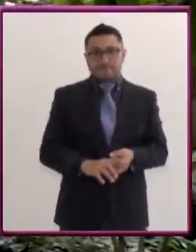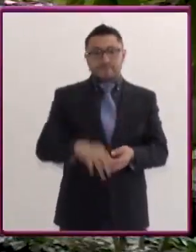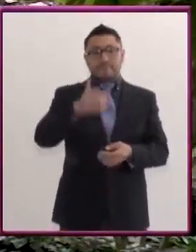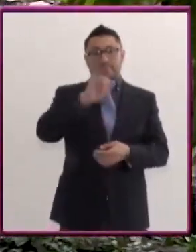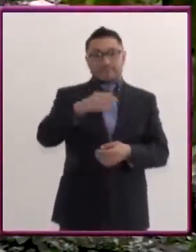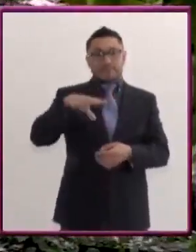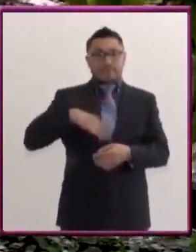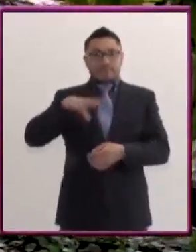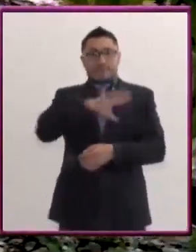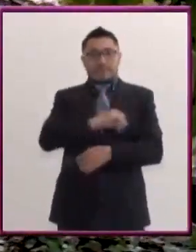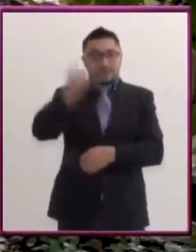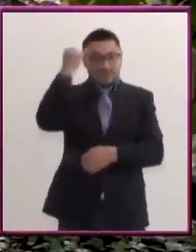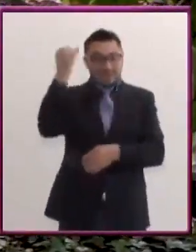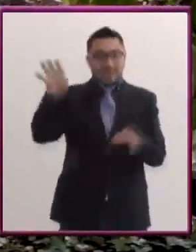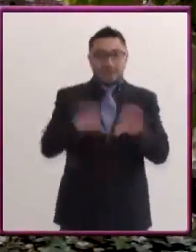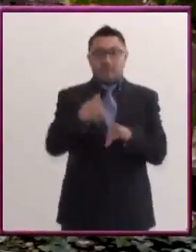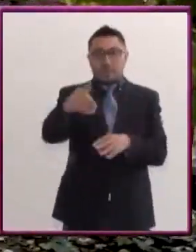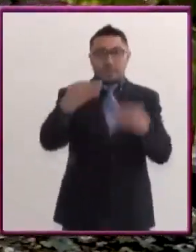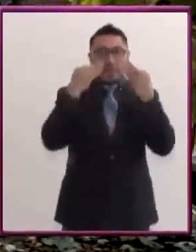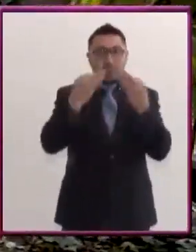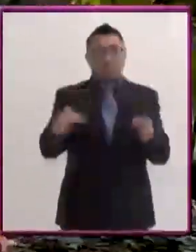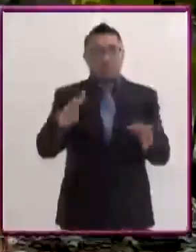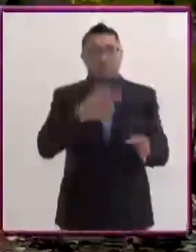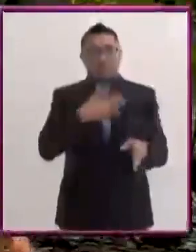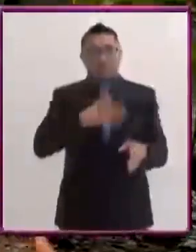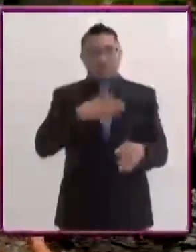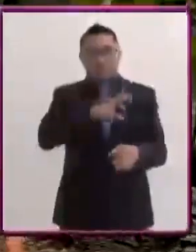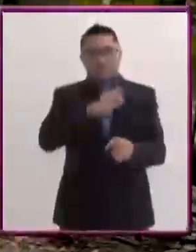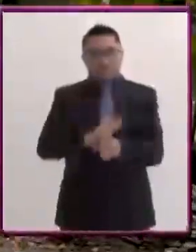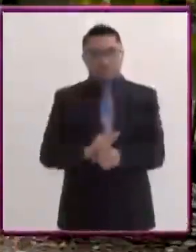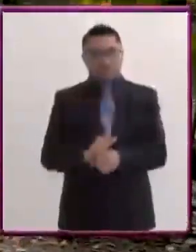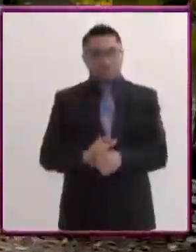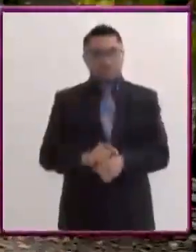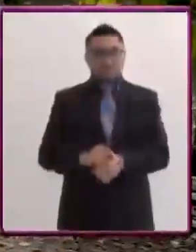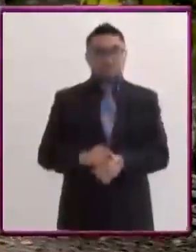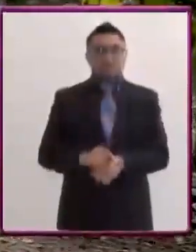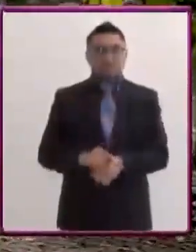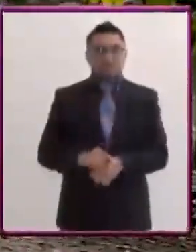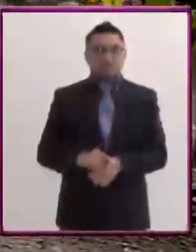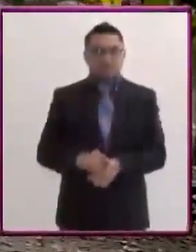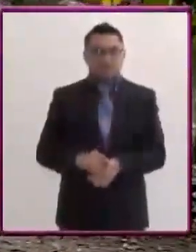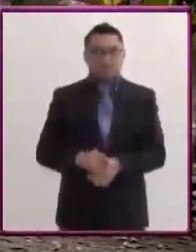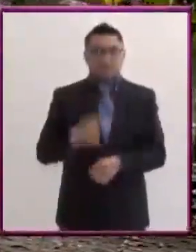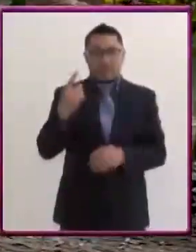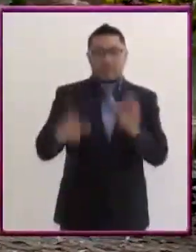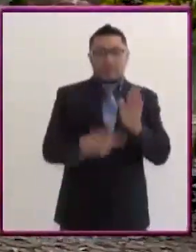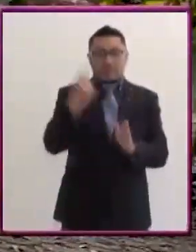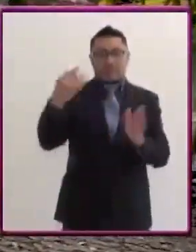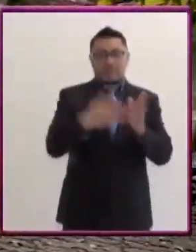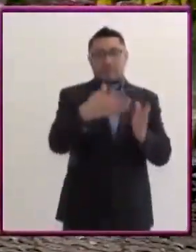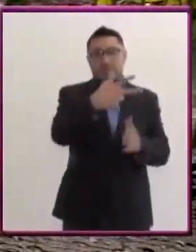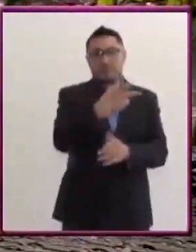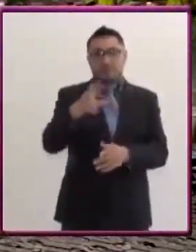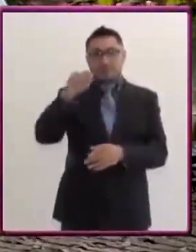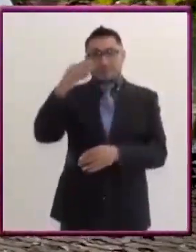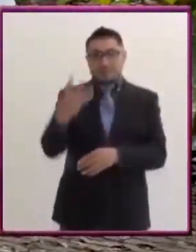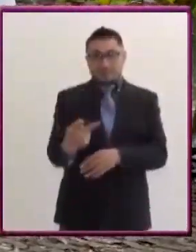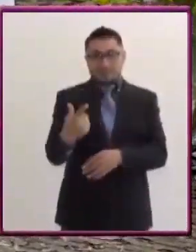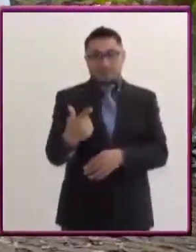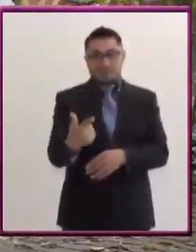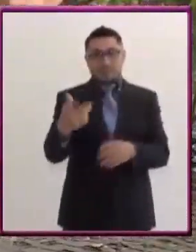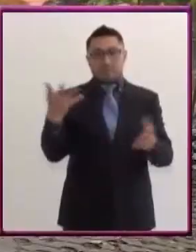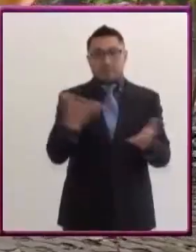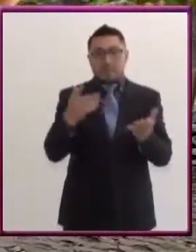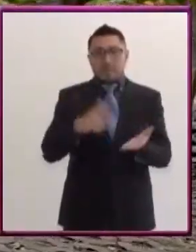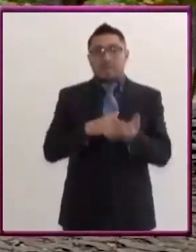Sí, me encanta la idea. Como te habrás dado cuenta, esa es mi especialidad. Pues una vez, en 1897, se hizo